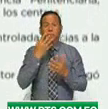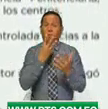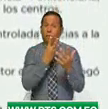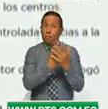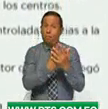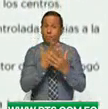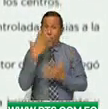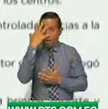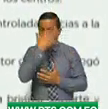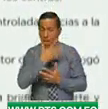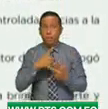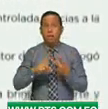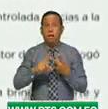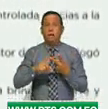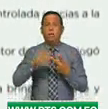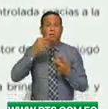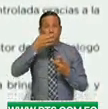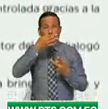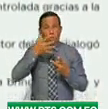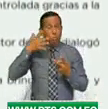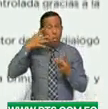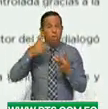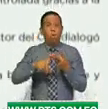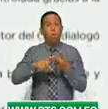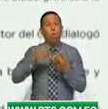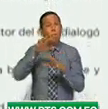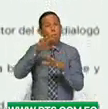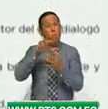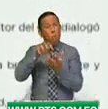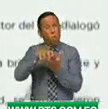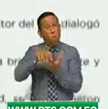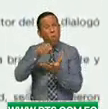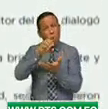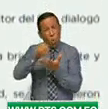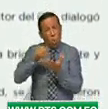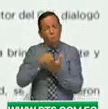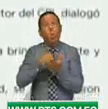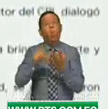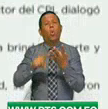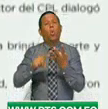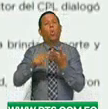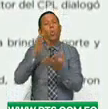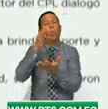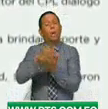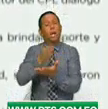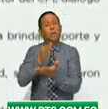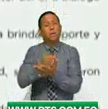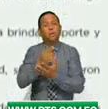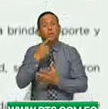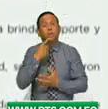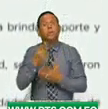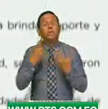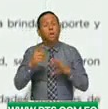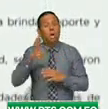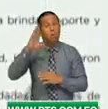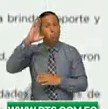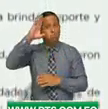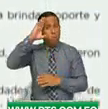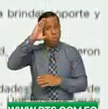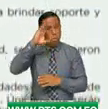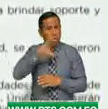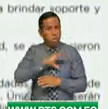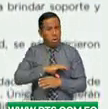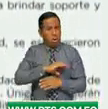Santo Domingo, El Oro y Cotopaxi. Y que, claro, están activos los protocolos de seguridad con los grupos de élite de la policía y las